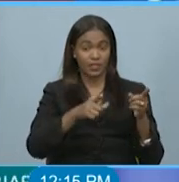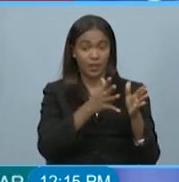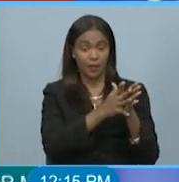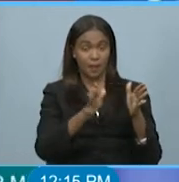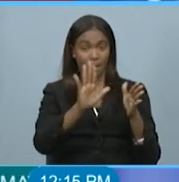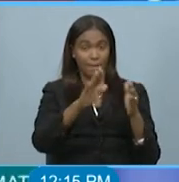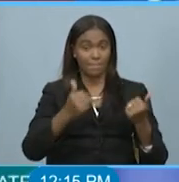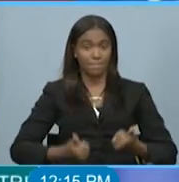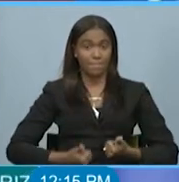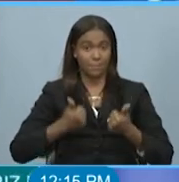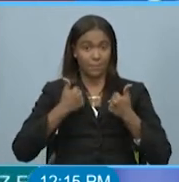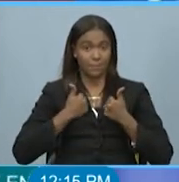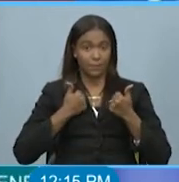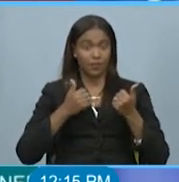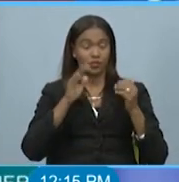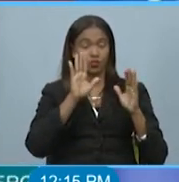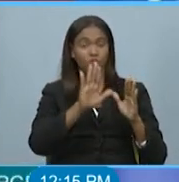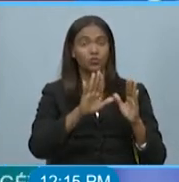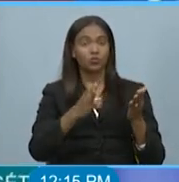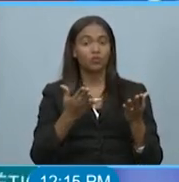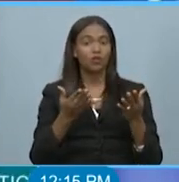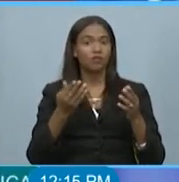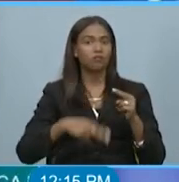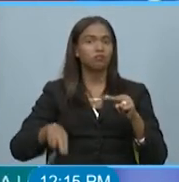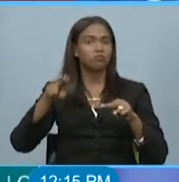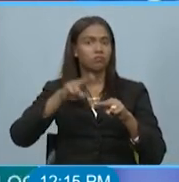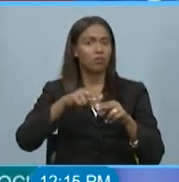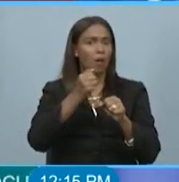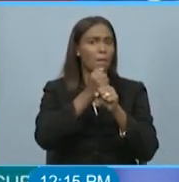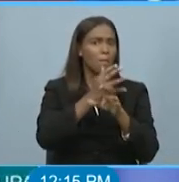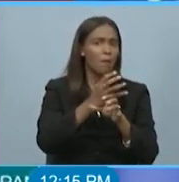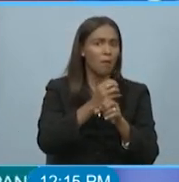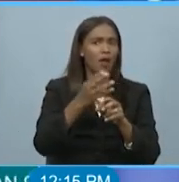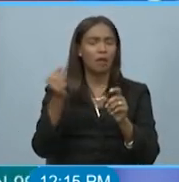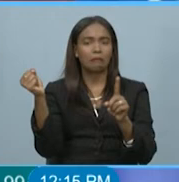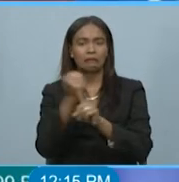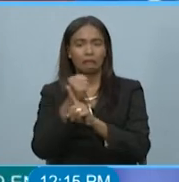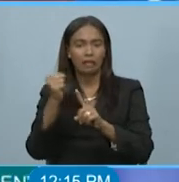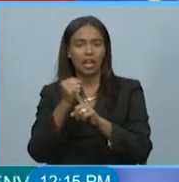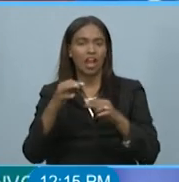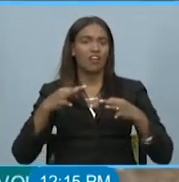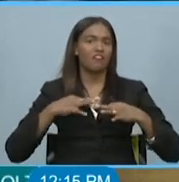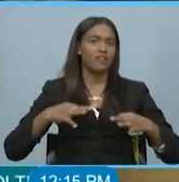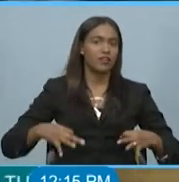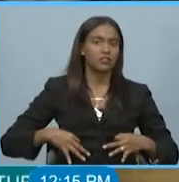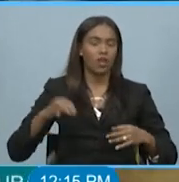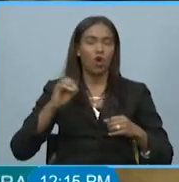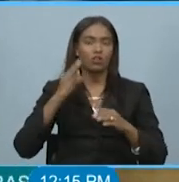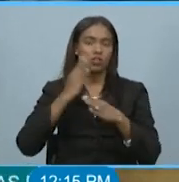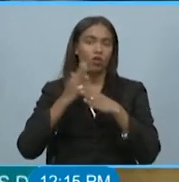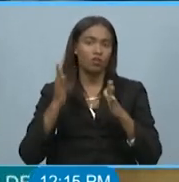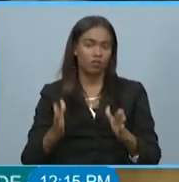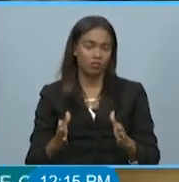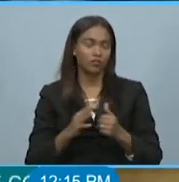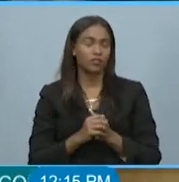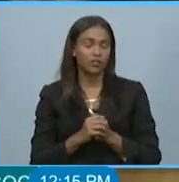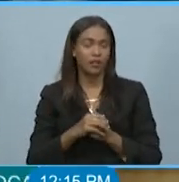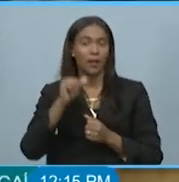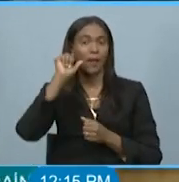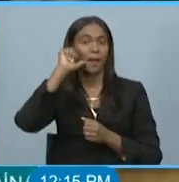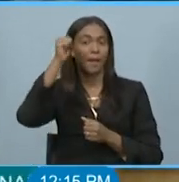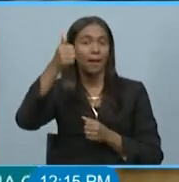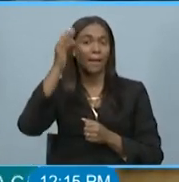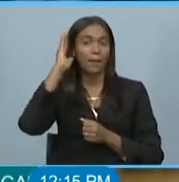vita una donna su tre ha subito abusi e violenza, fisica o psicologica. Mañana se